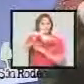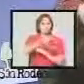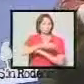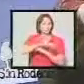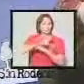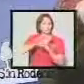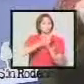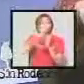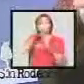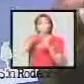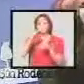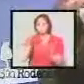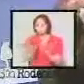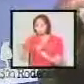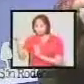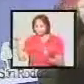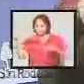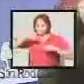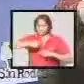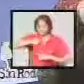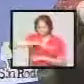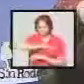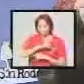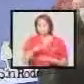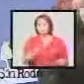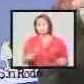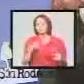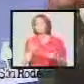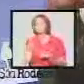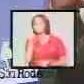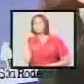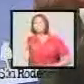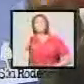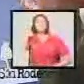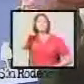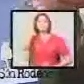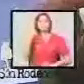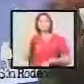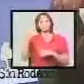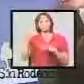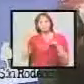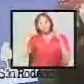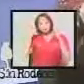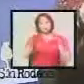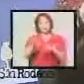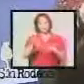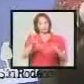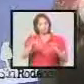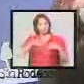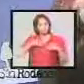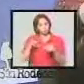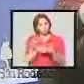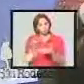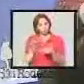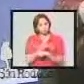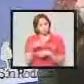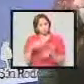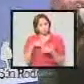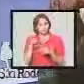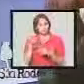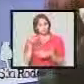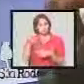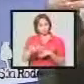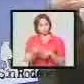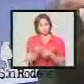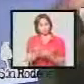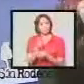aquí con nosotros para ayudarnos a comprender no solo el tema de las utilidades que adquirió el Banco Popular en el 2013, sino